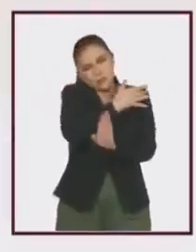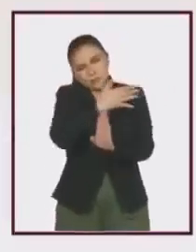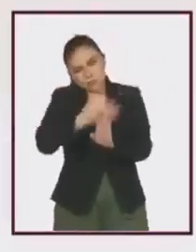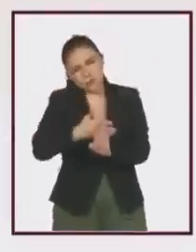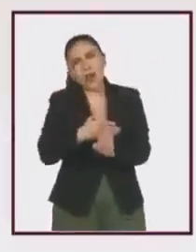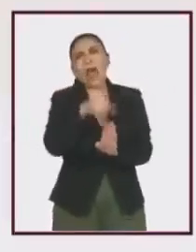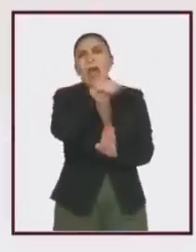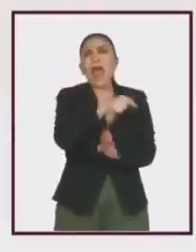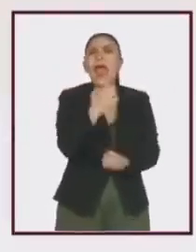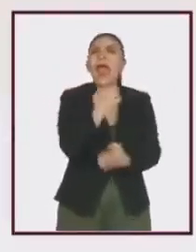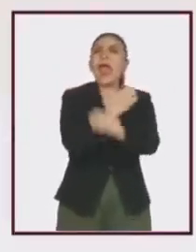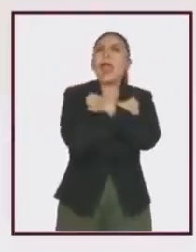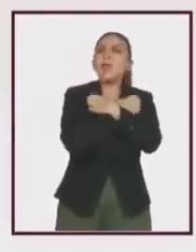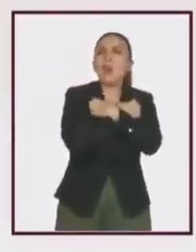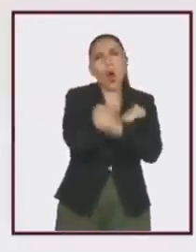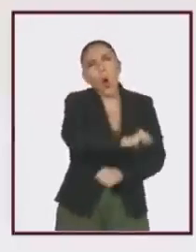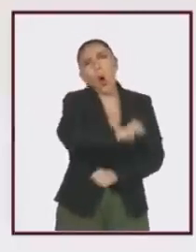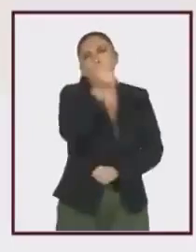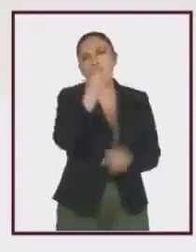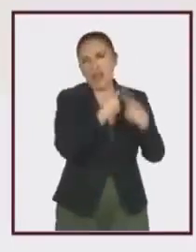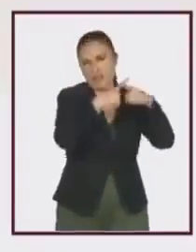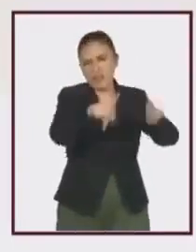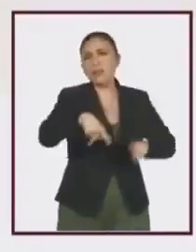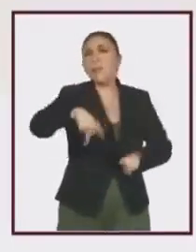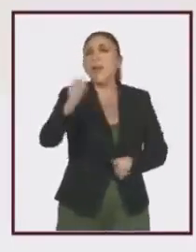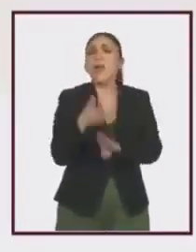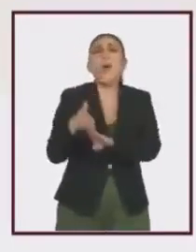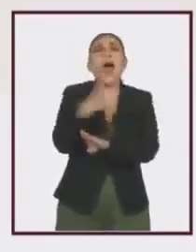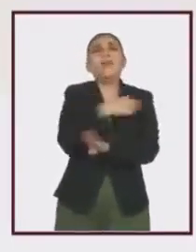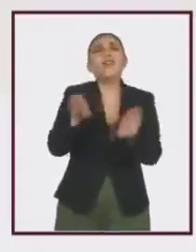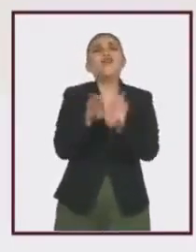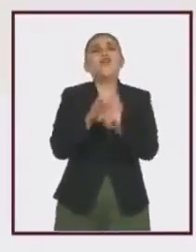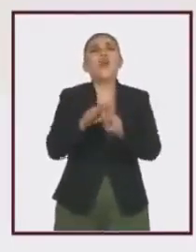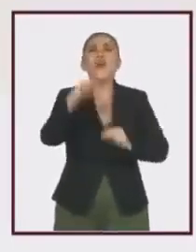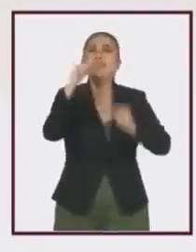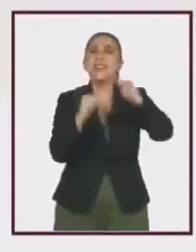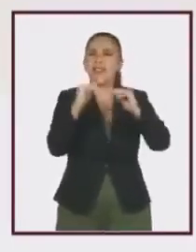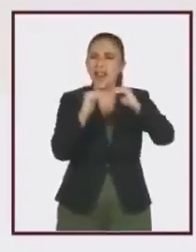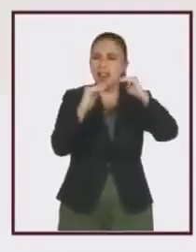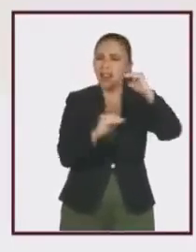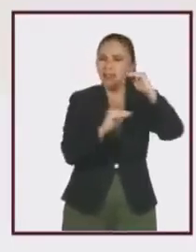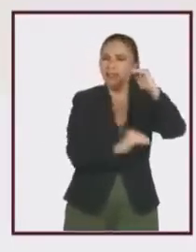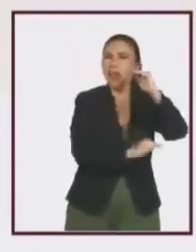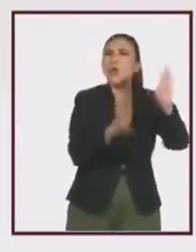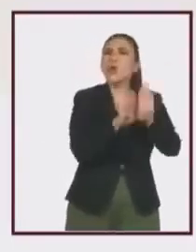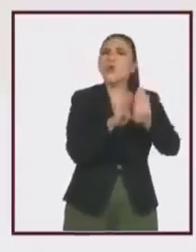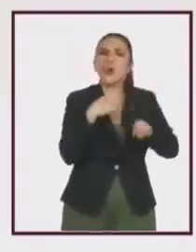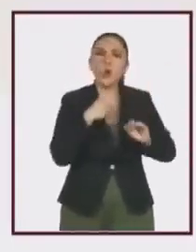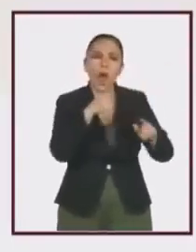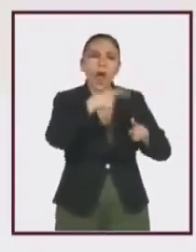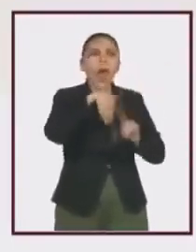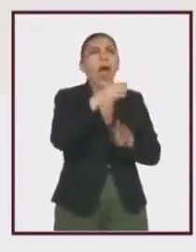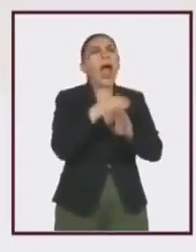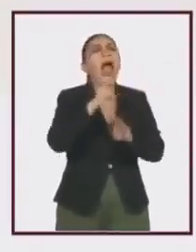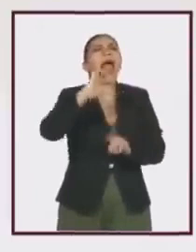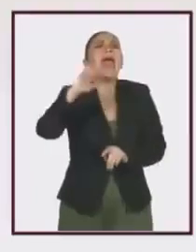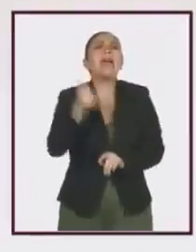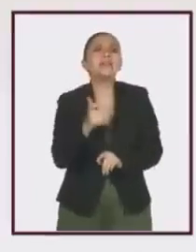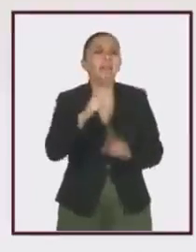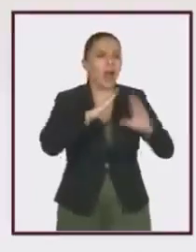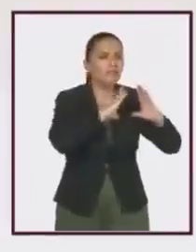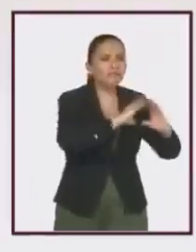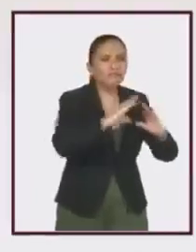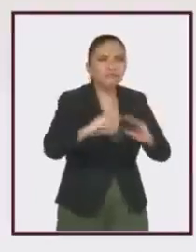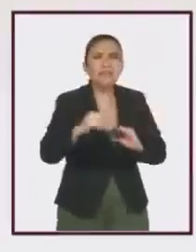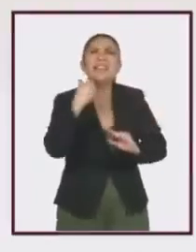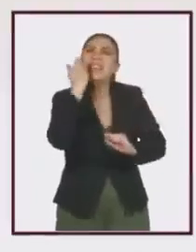problema es la domesticación que hacen los niveles previos. Me cuesta trabajo desplazar a los estudiantes y padres de familia hacia